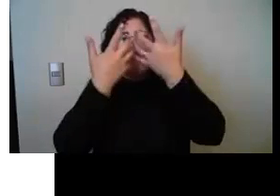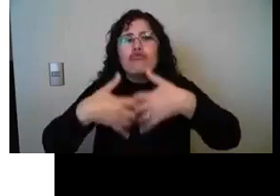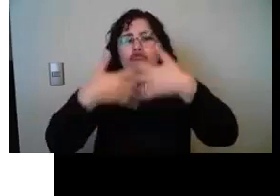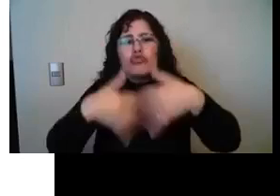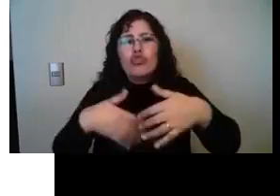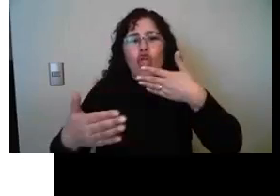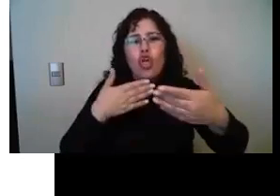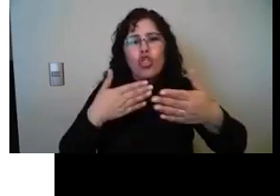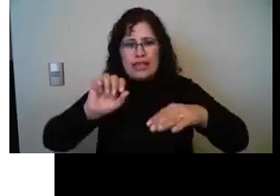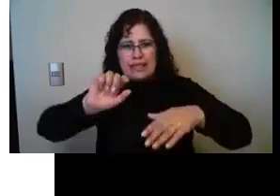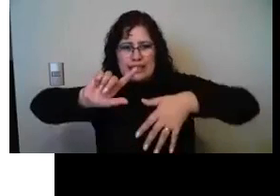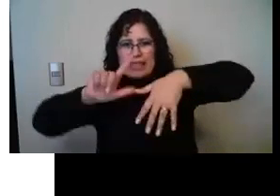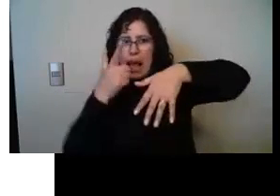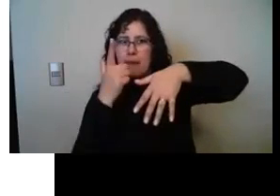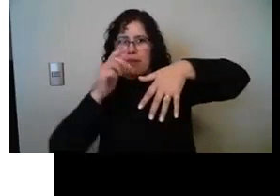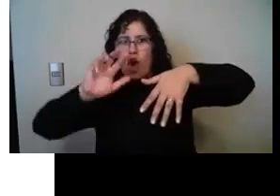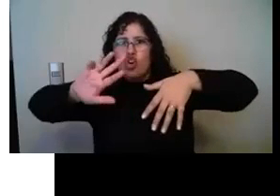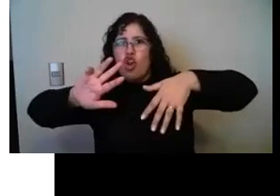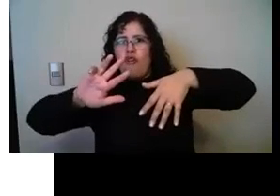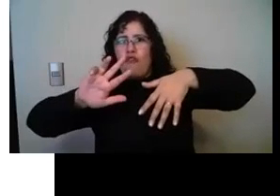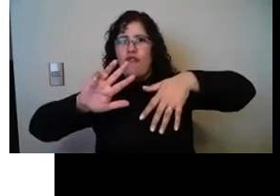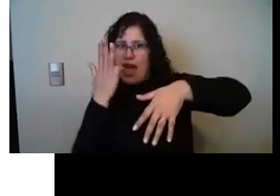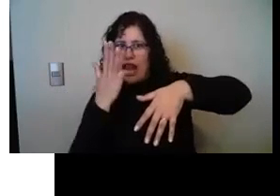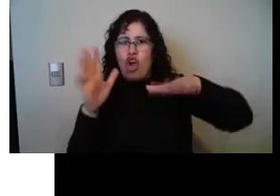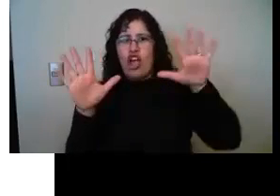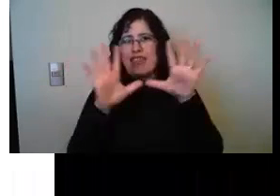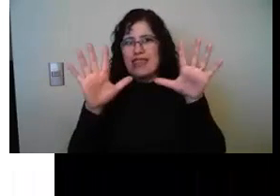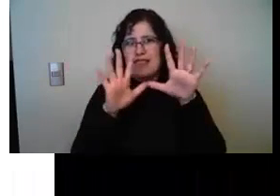séptimo, del noveno, del décimo par craneano,